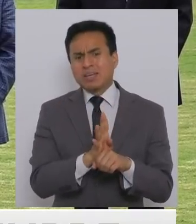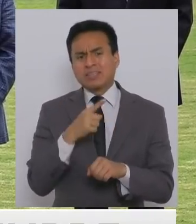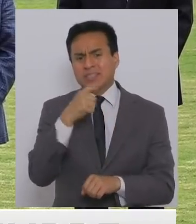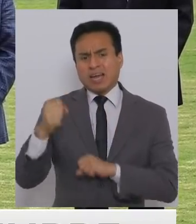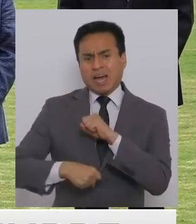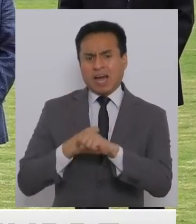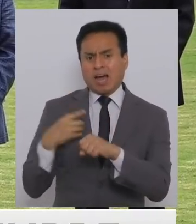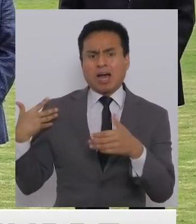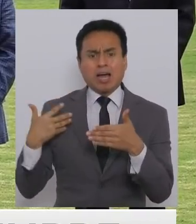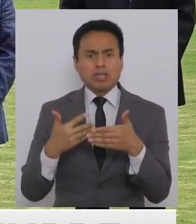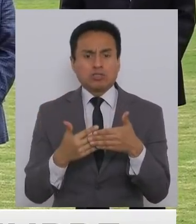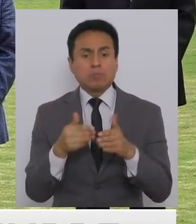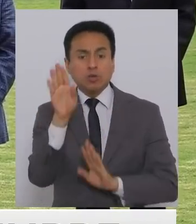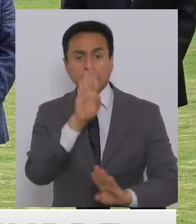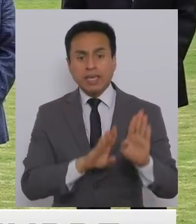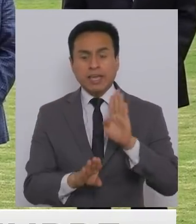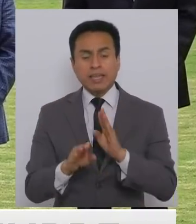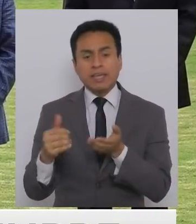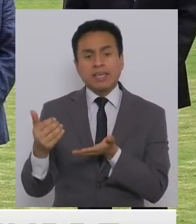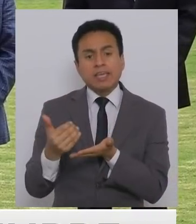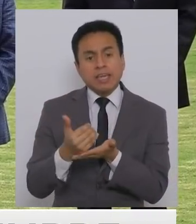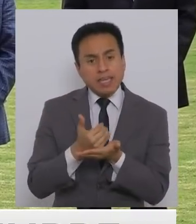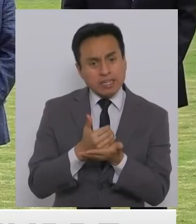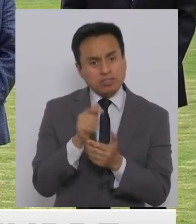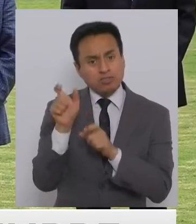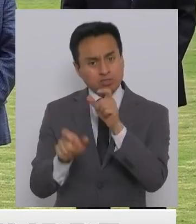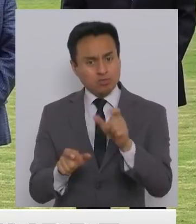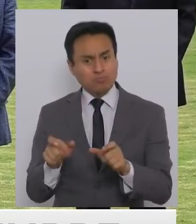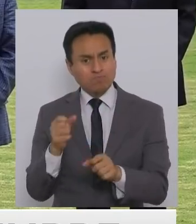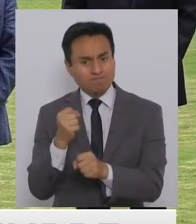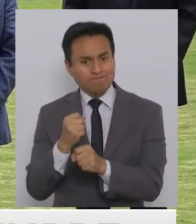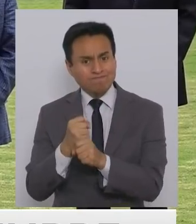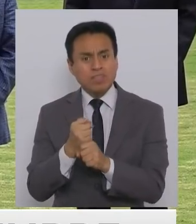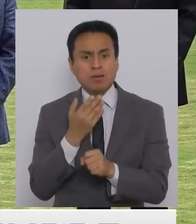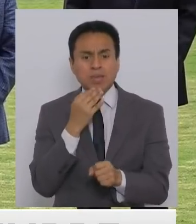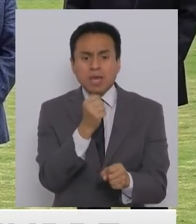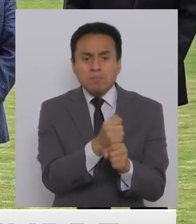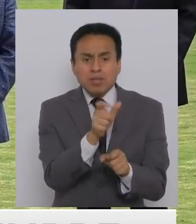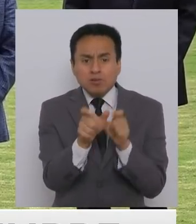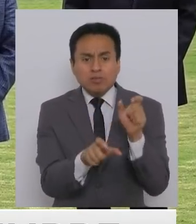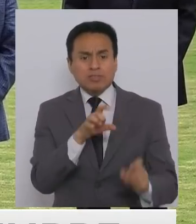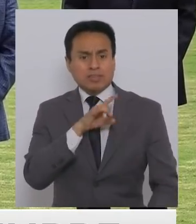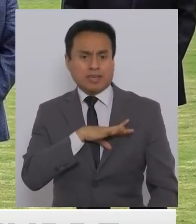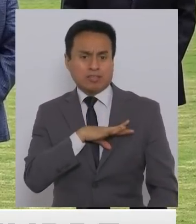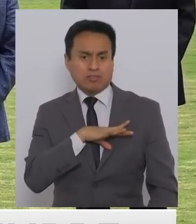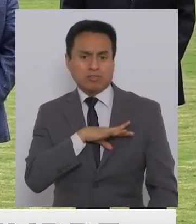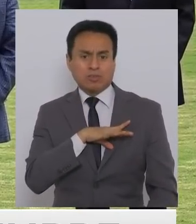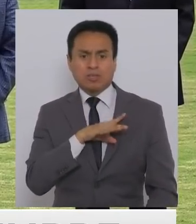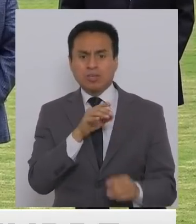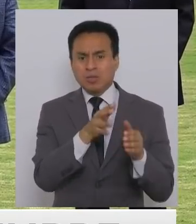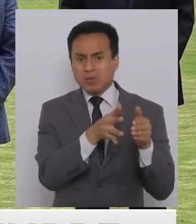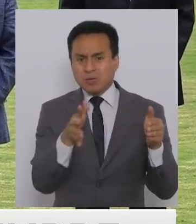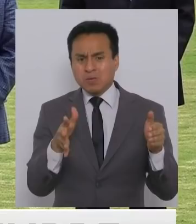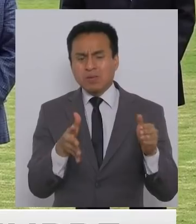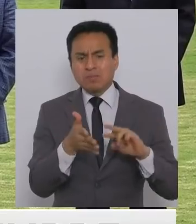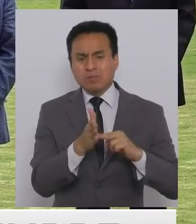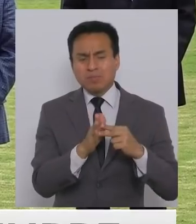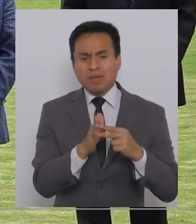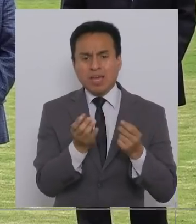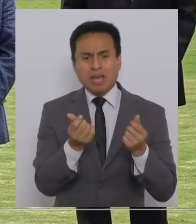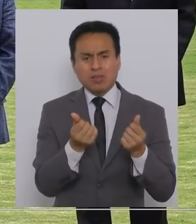años, proteger los ingresos y también los empleos de los chilenos en medio de una grave crisis